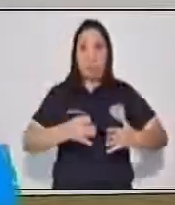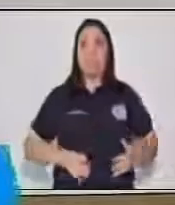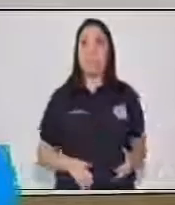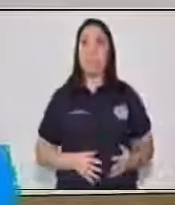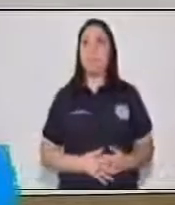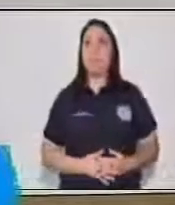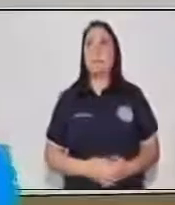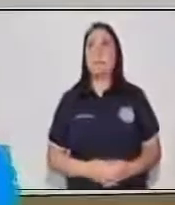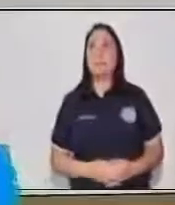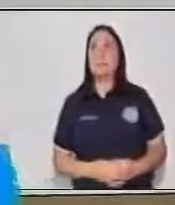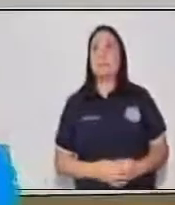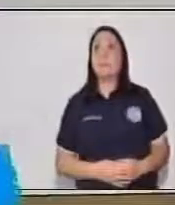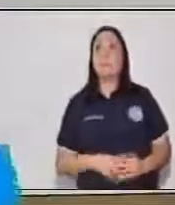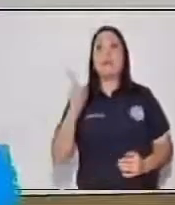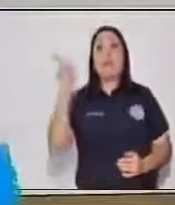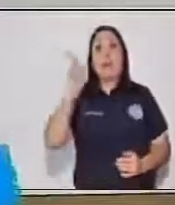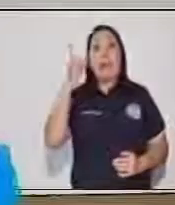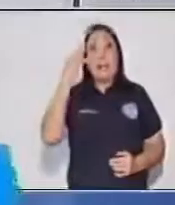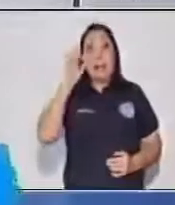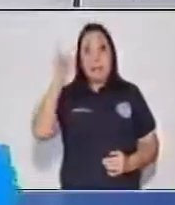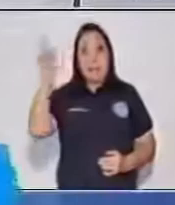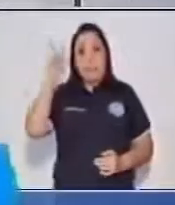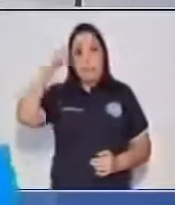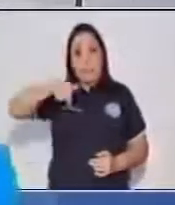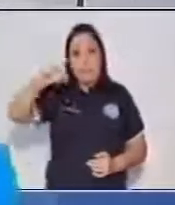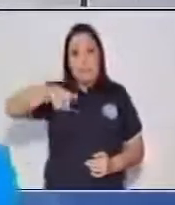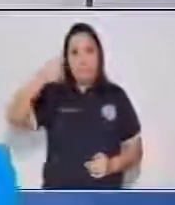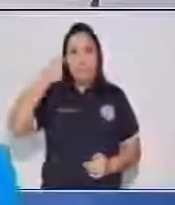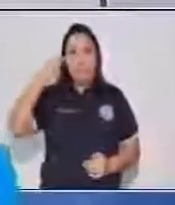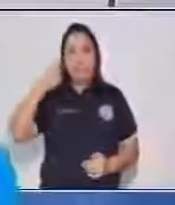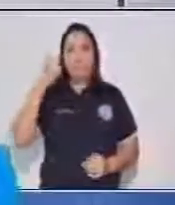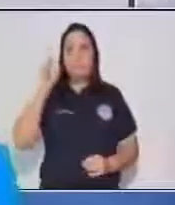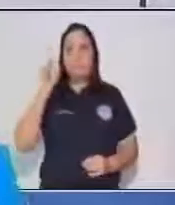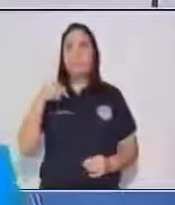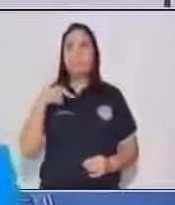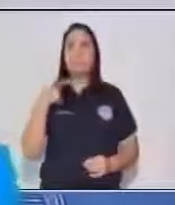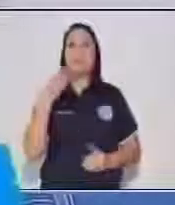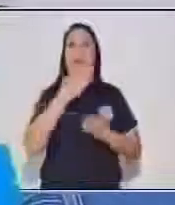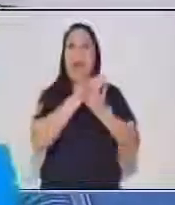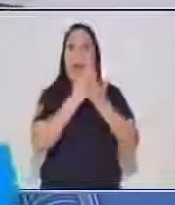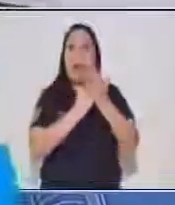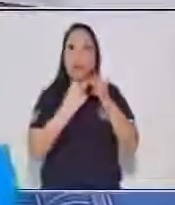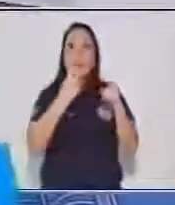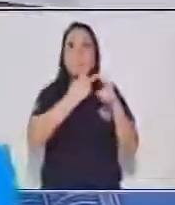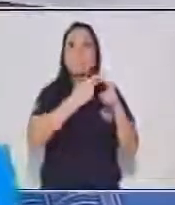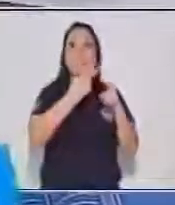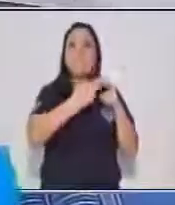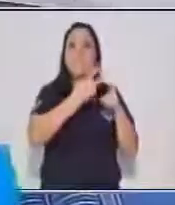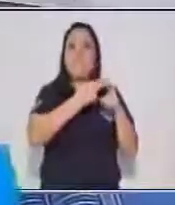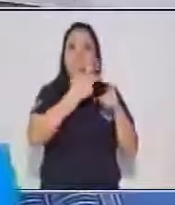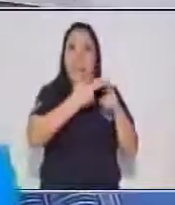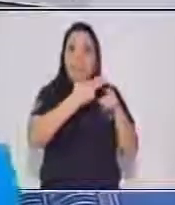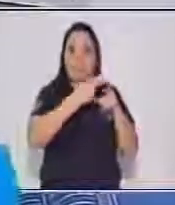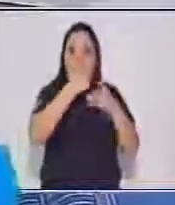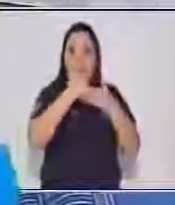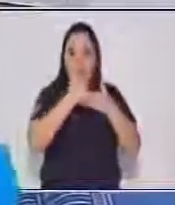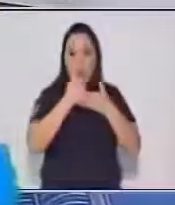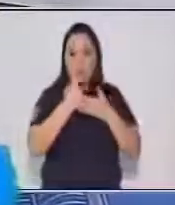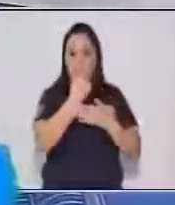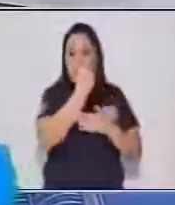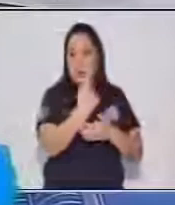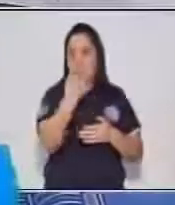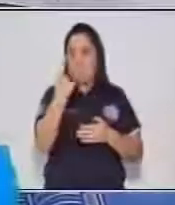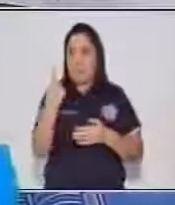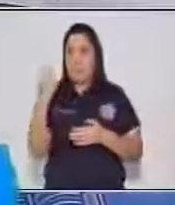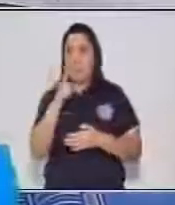momento. Yo te voy a dar a conocer algunas frases que te pueden ayudar para cada uno de los momentos